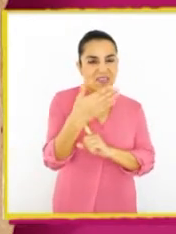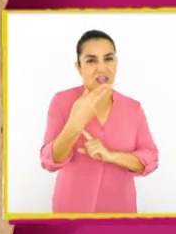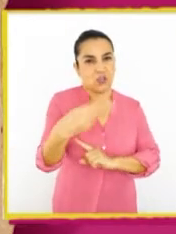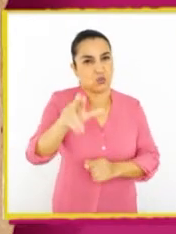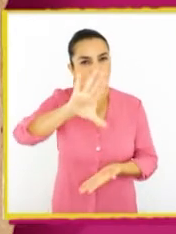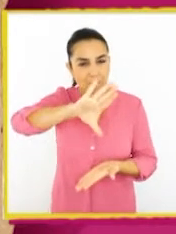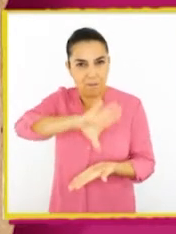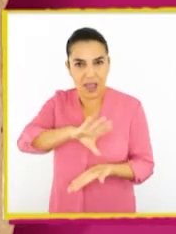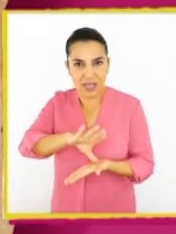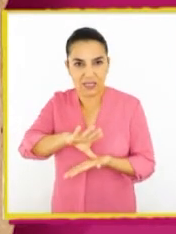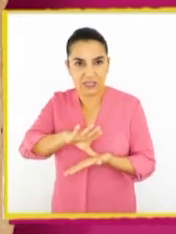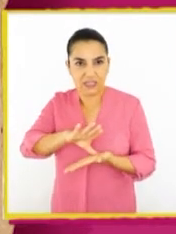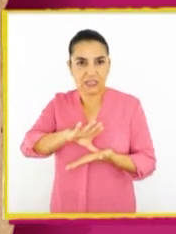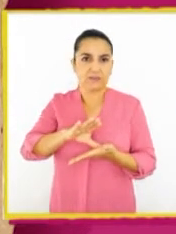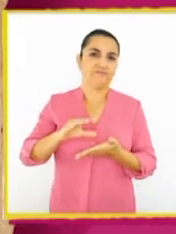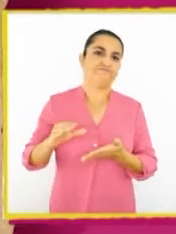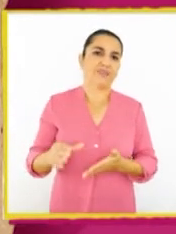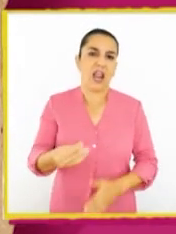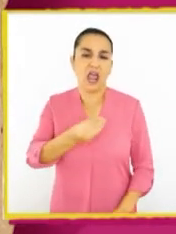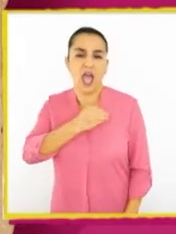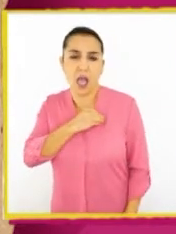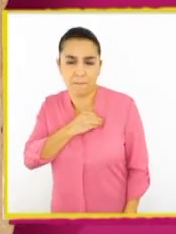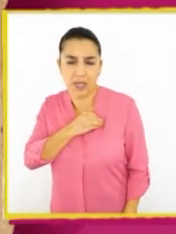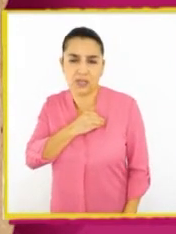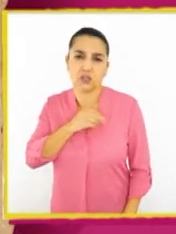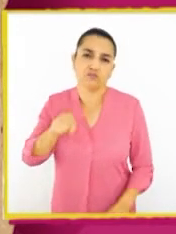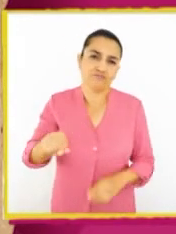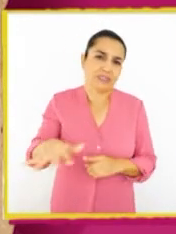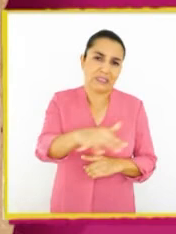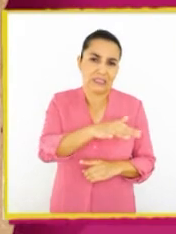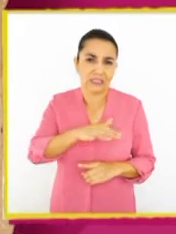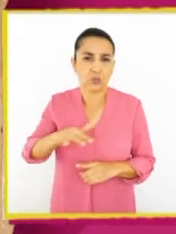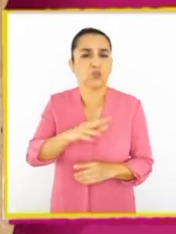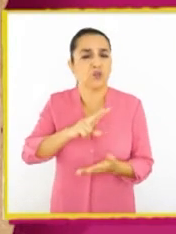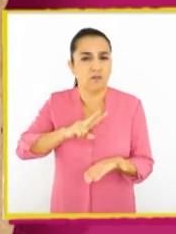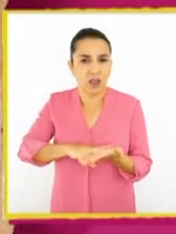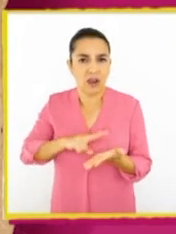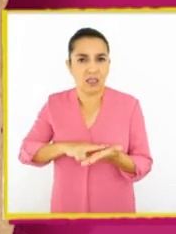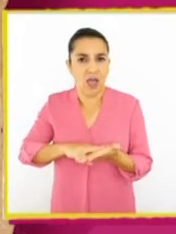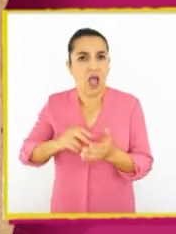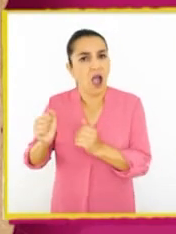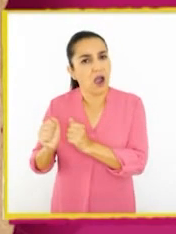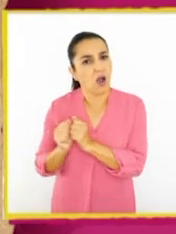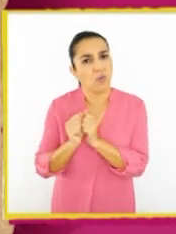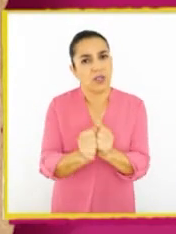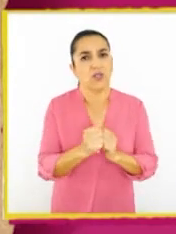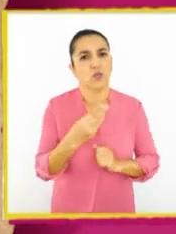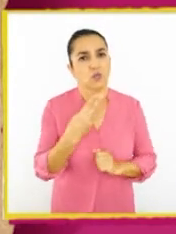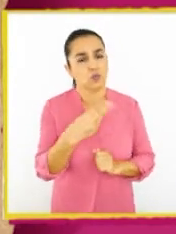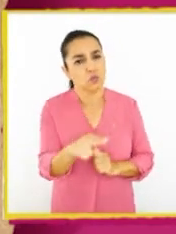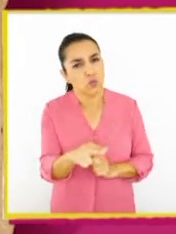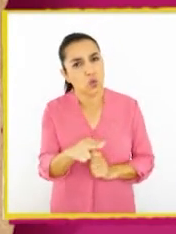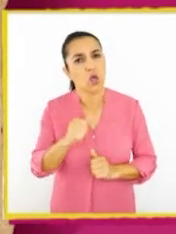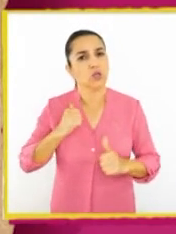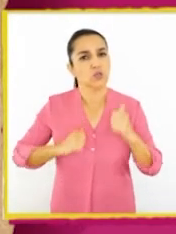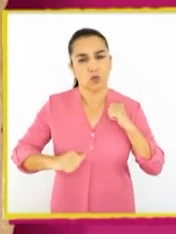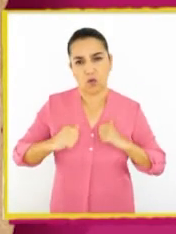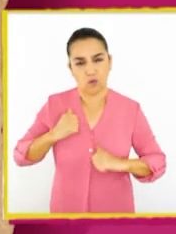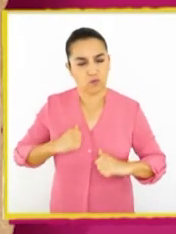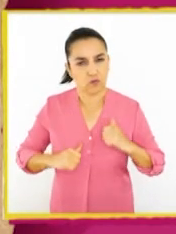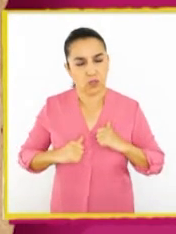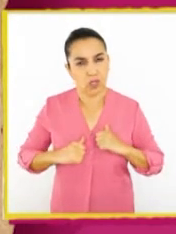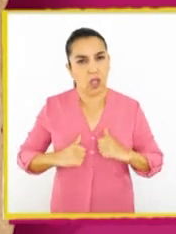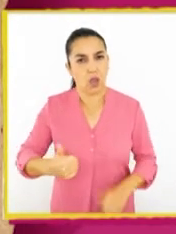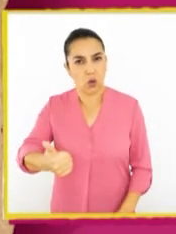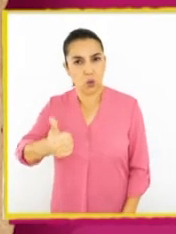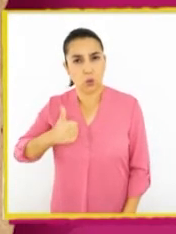patria. Deplorando sinceramente tan infausto acontecimiento y acompañándola en su duelo,